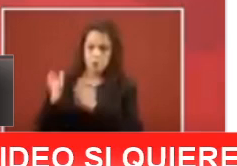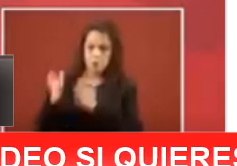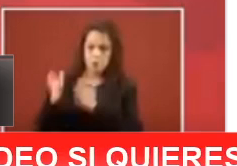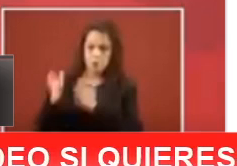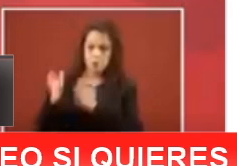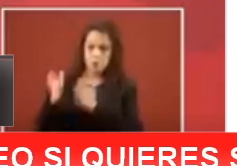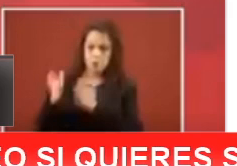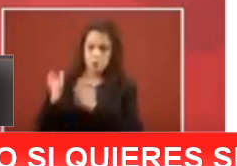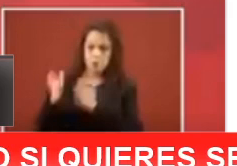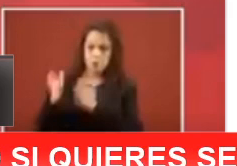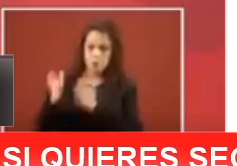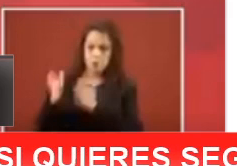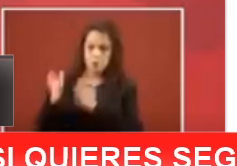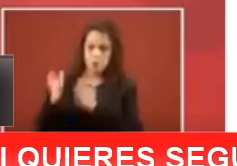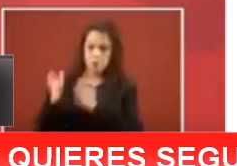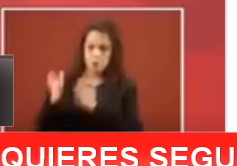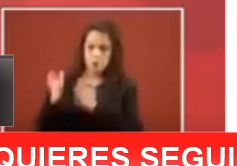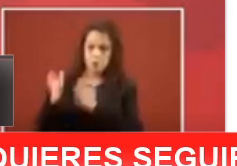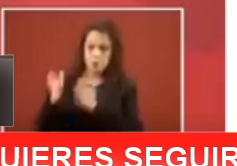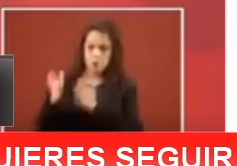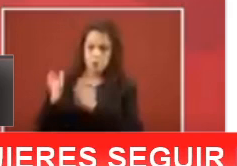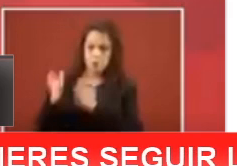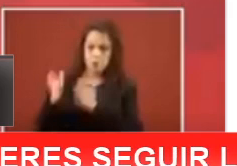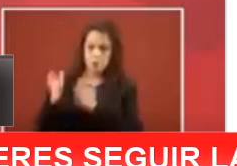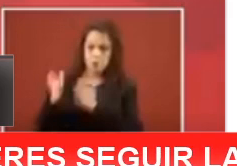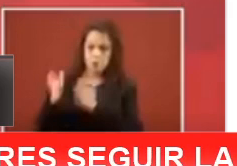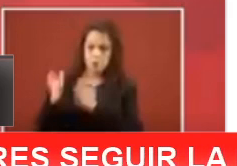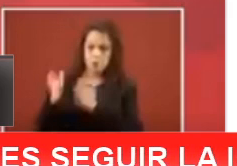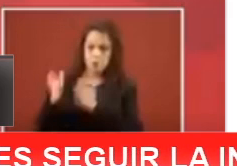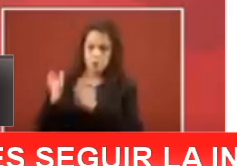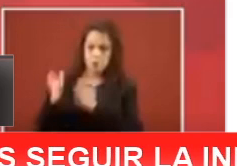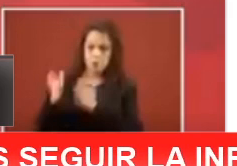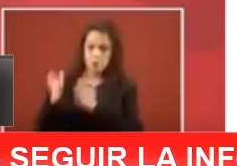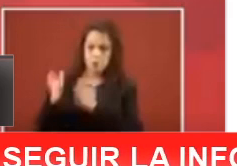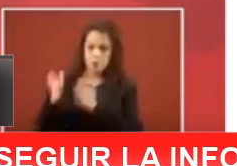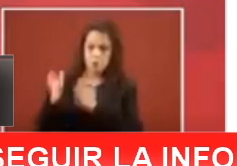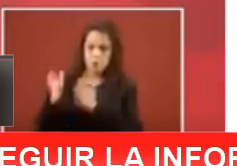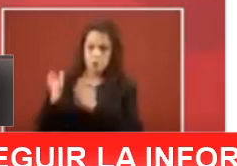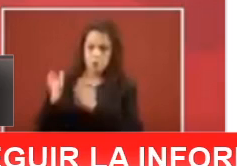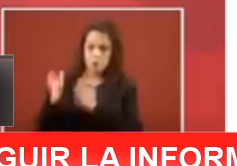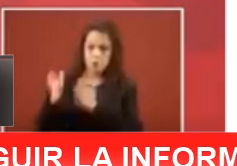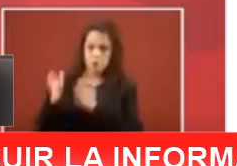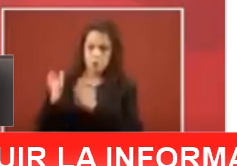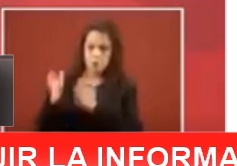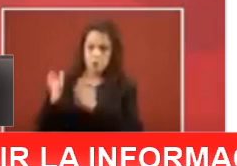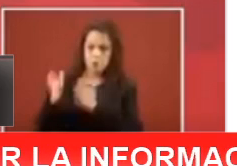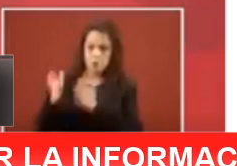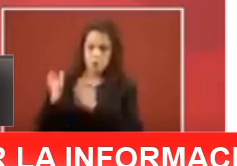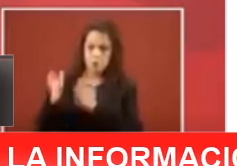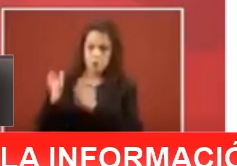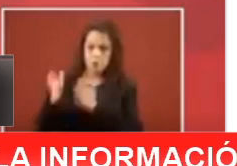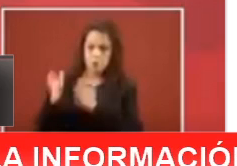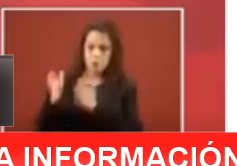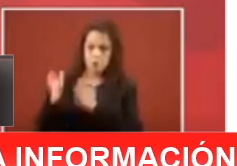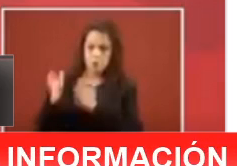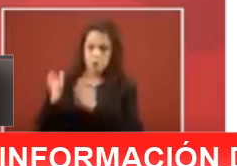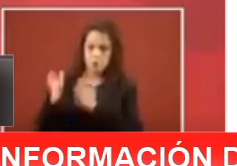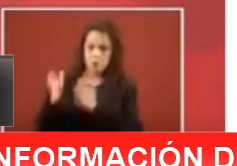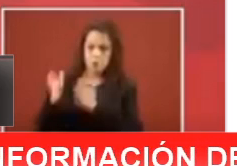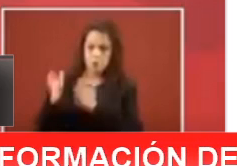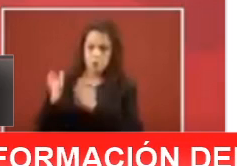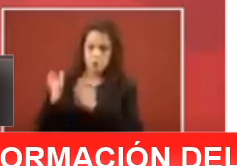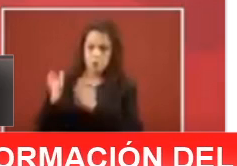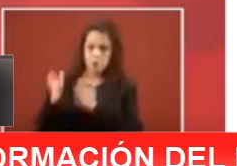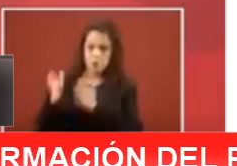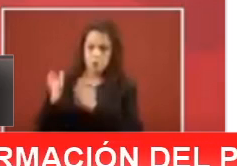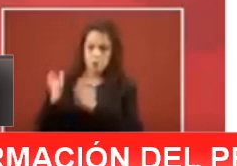no, hay que hacer las modificaciones que ustedes digan, pero acéptenlo para que los medios no me ataquen y digan que fracasé. No. Dice el